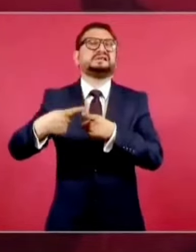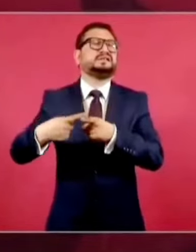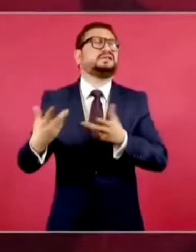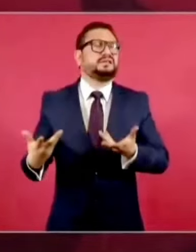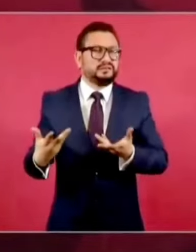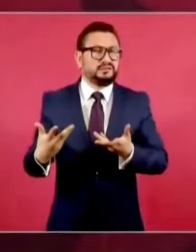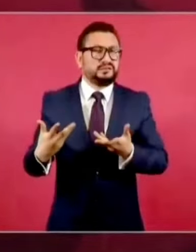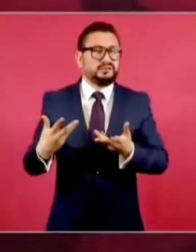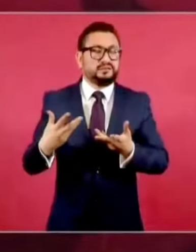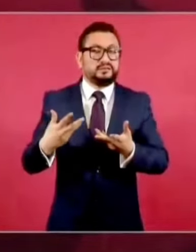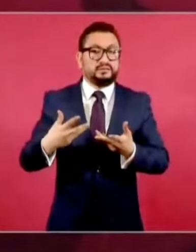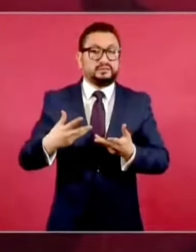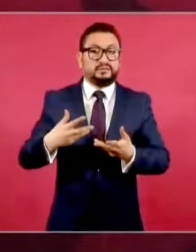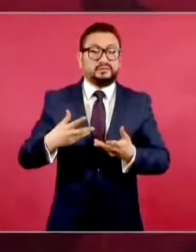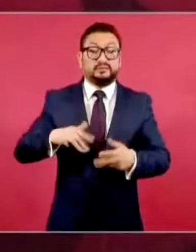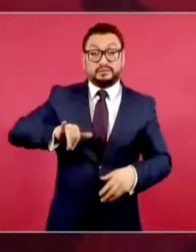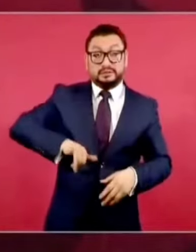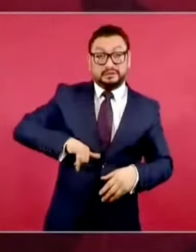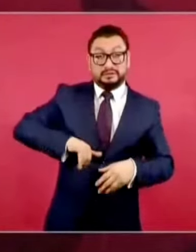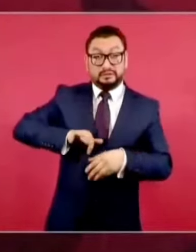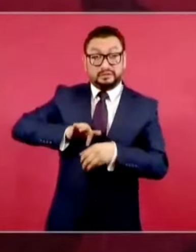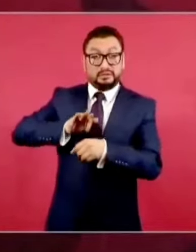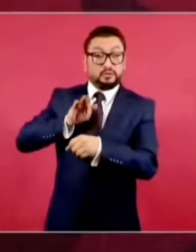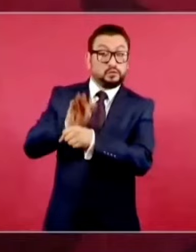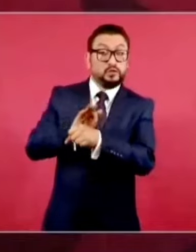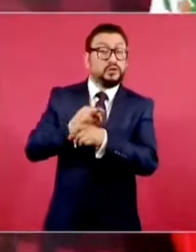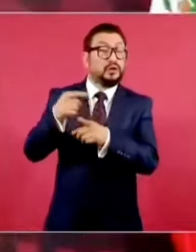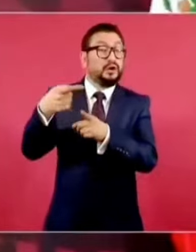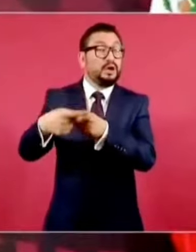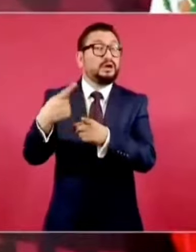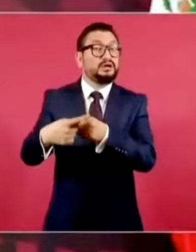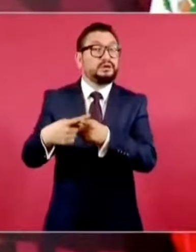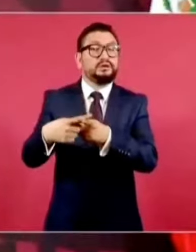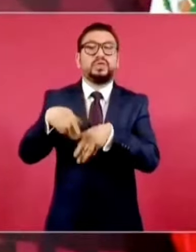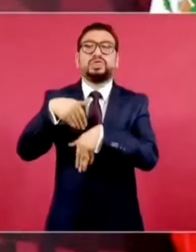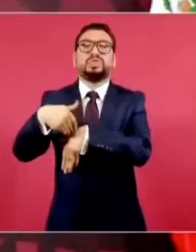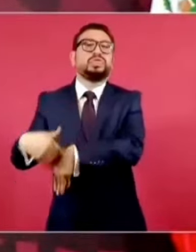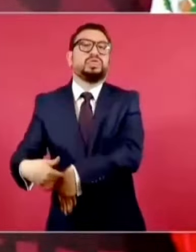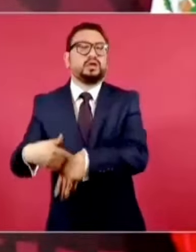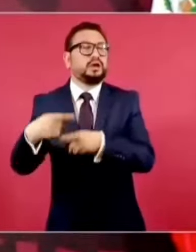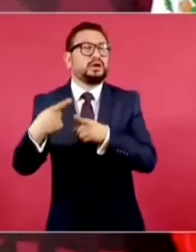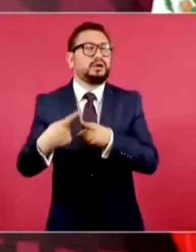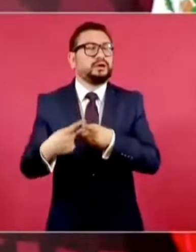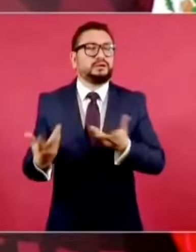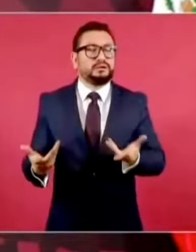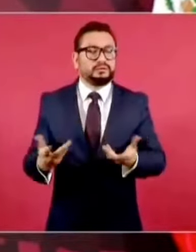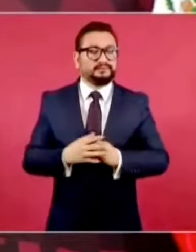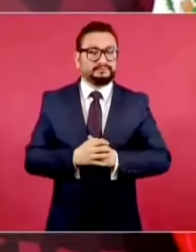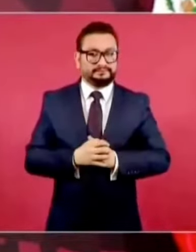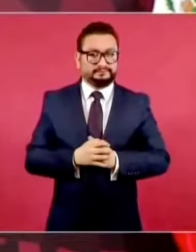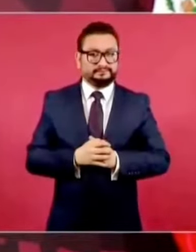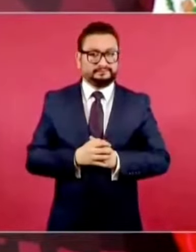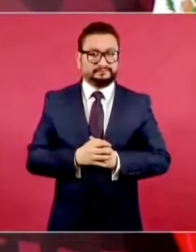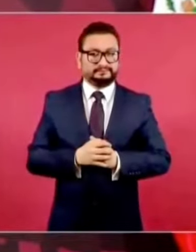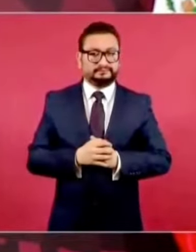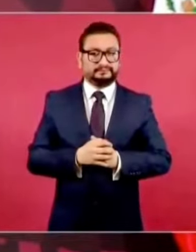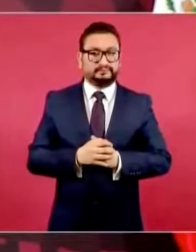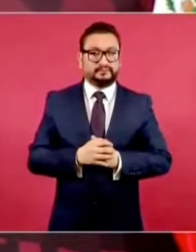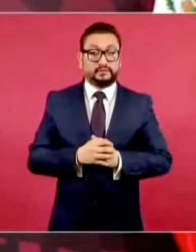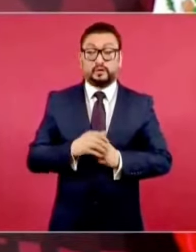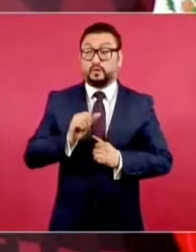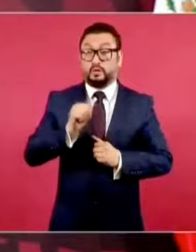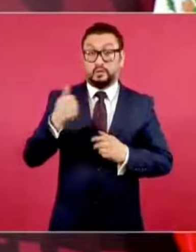qué intereses obedecen A quién les